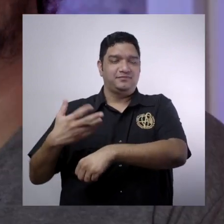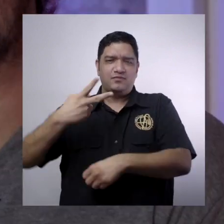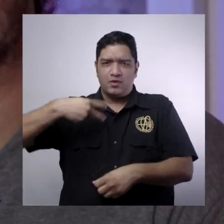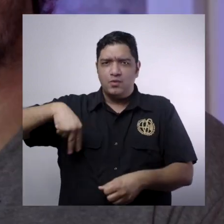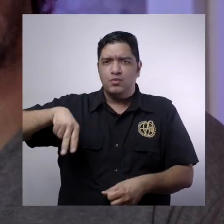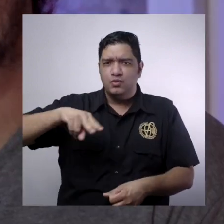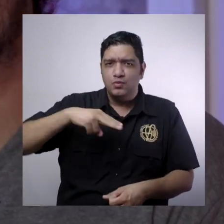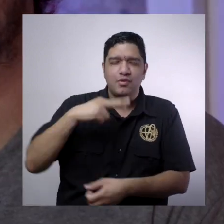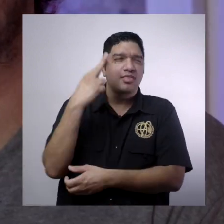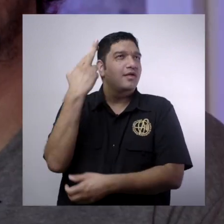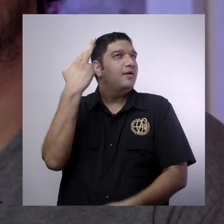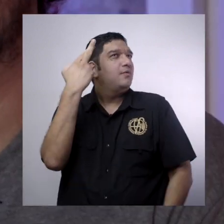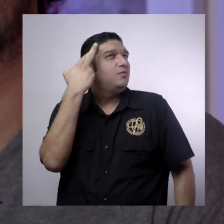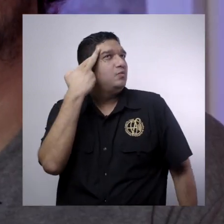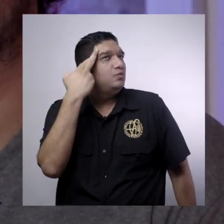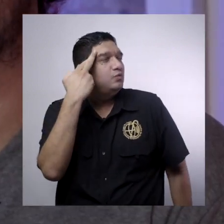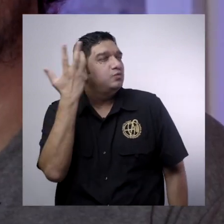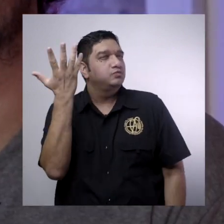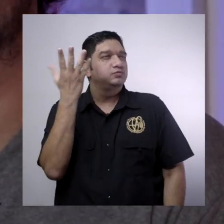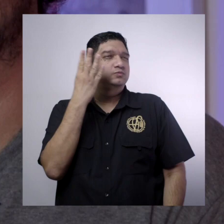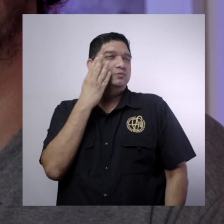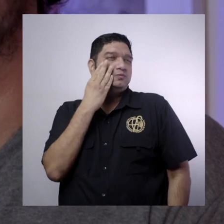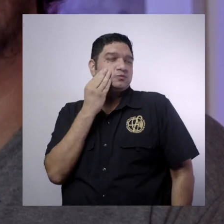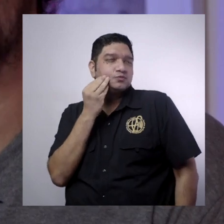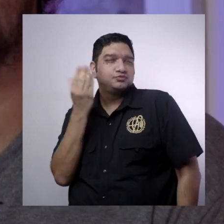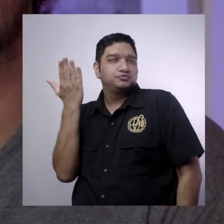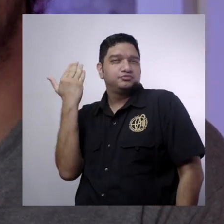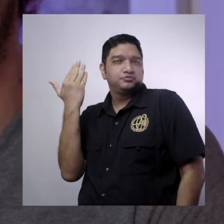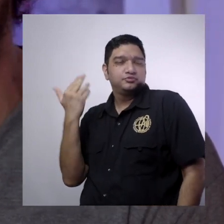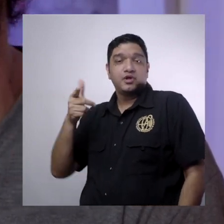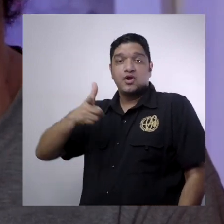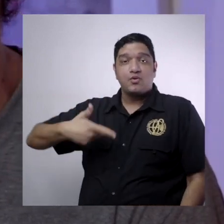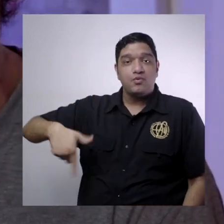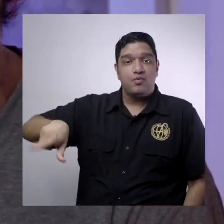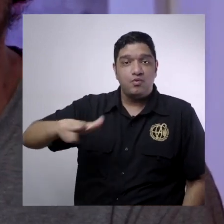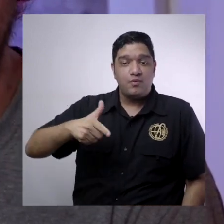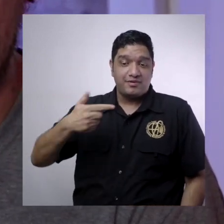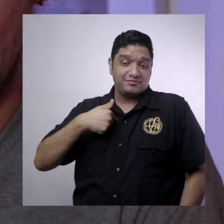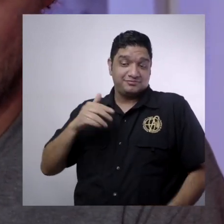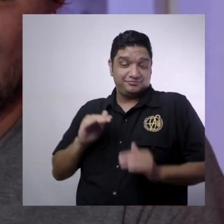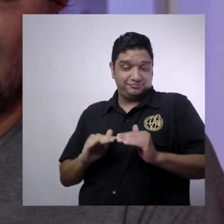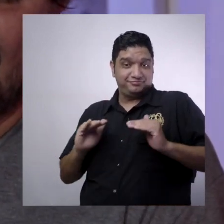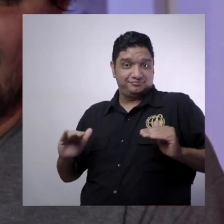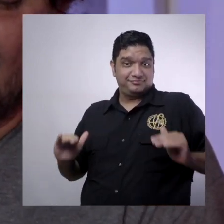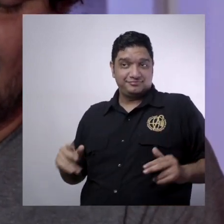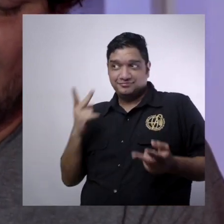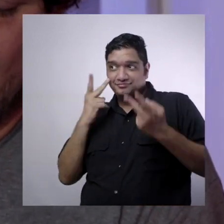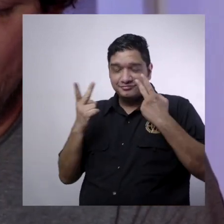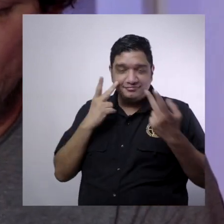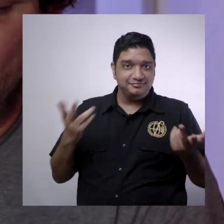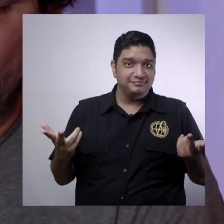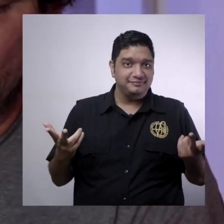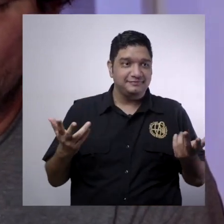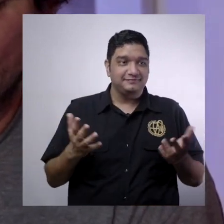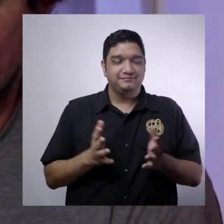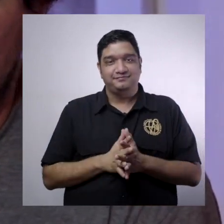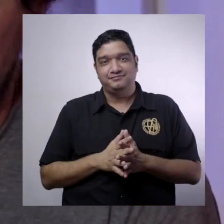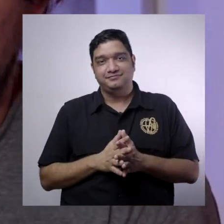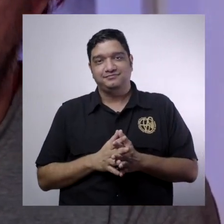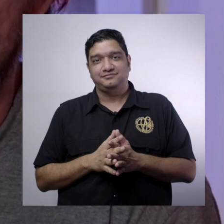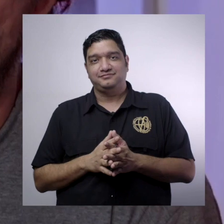nuestros recuerdos, nuestros lugares de la infancia. Y